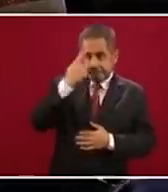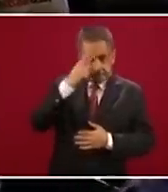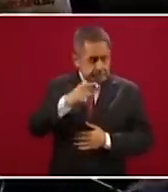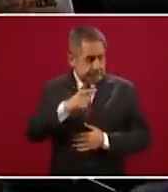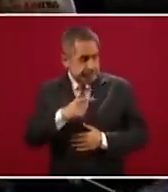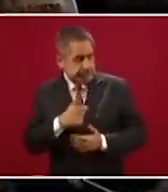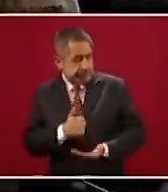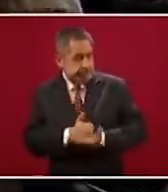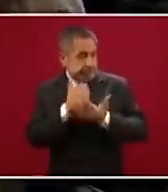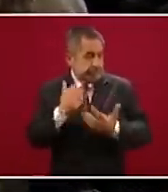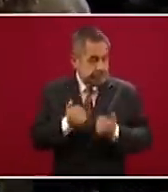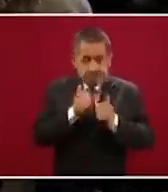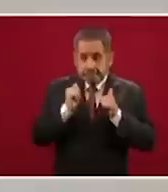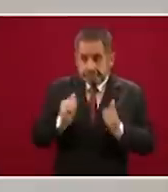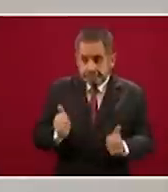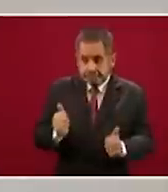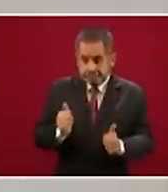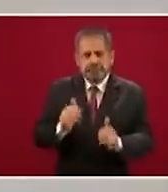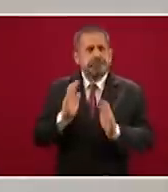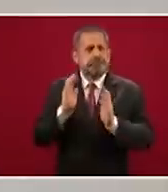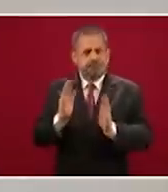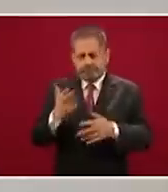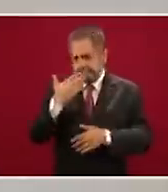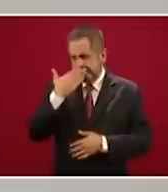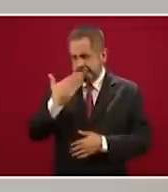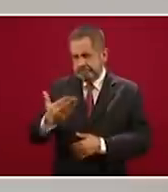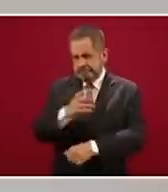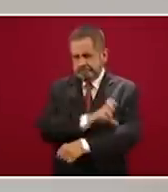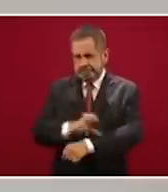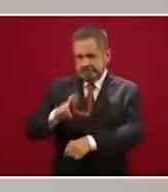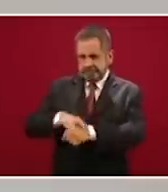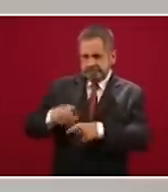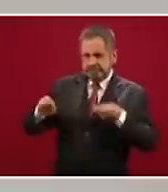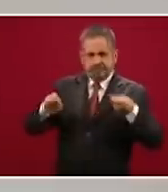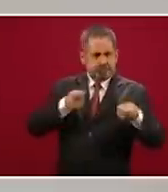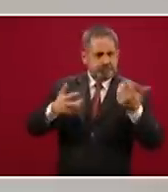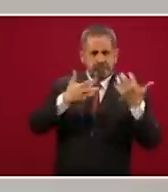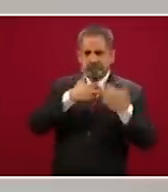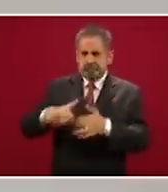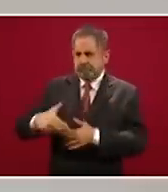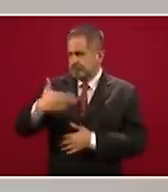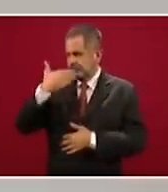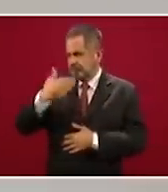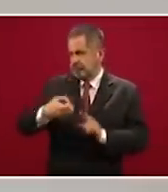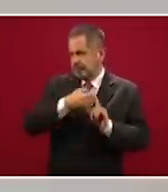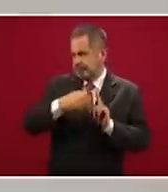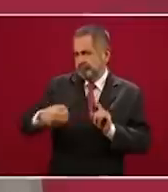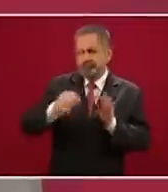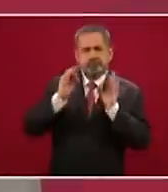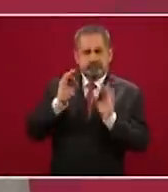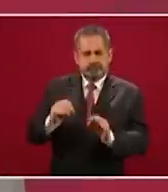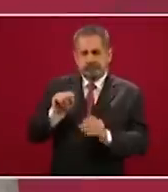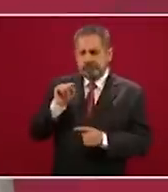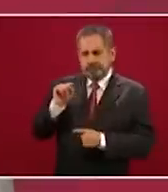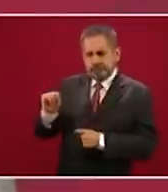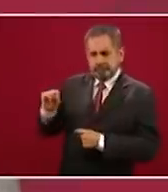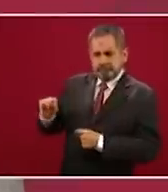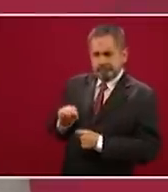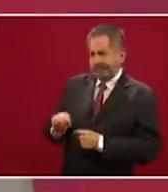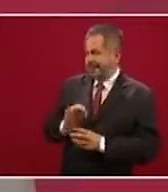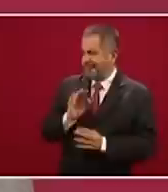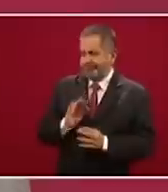efectiva han estado bien coordinadas, bien comunicadas a través de estos